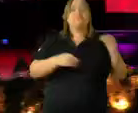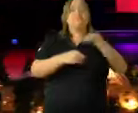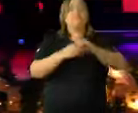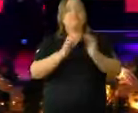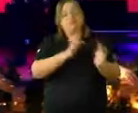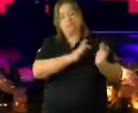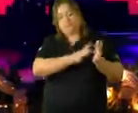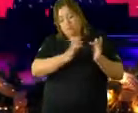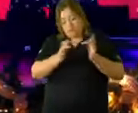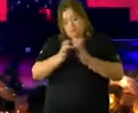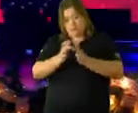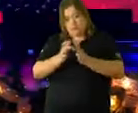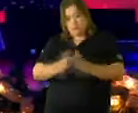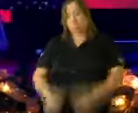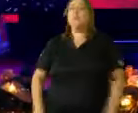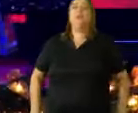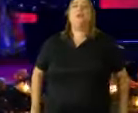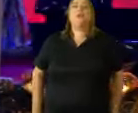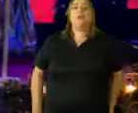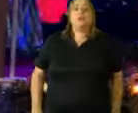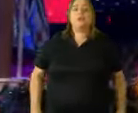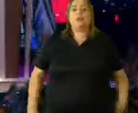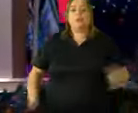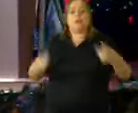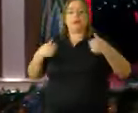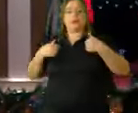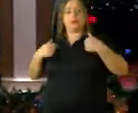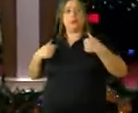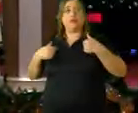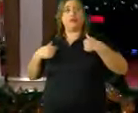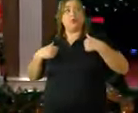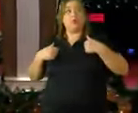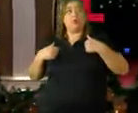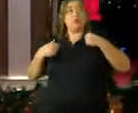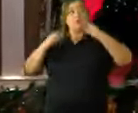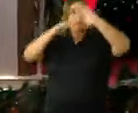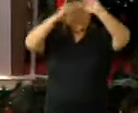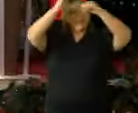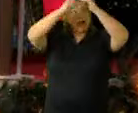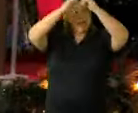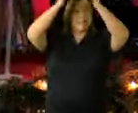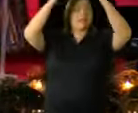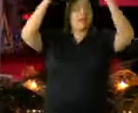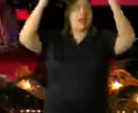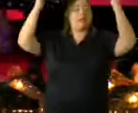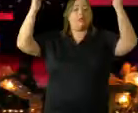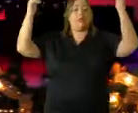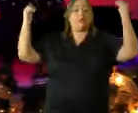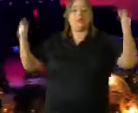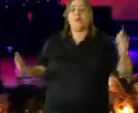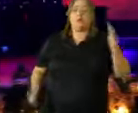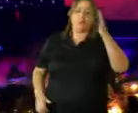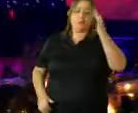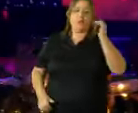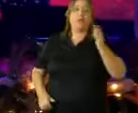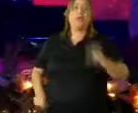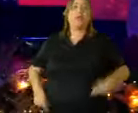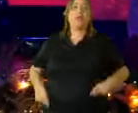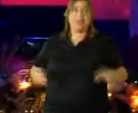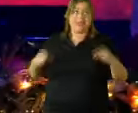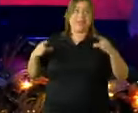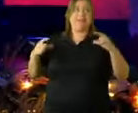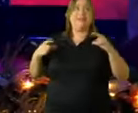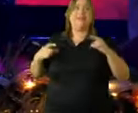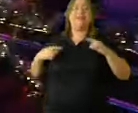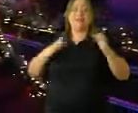en Jesús. Yo voy a morar en la patria celestial. Porque hay